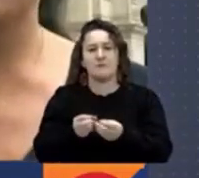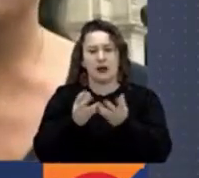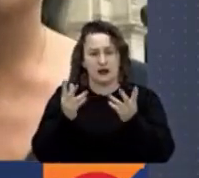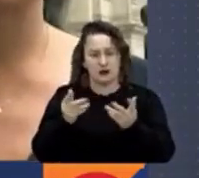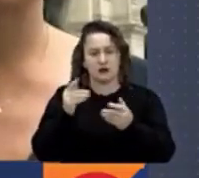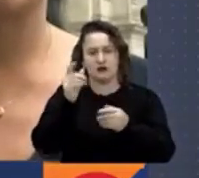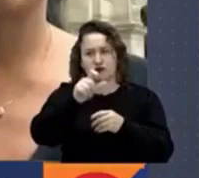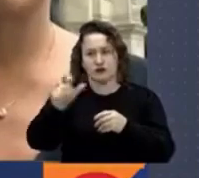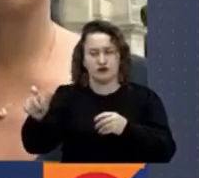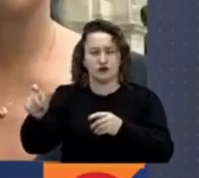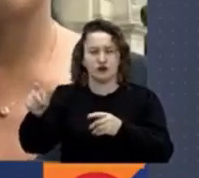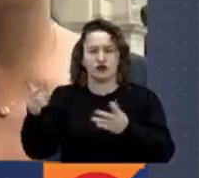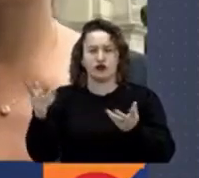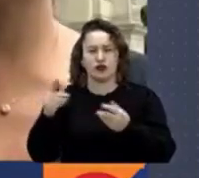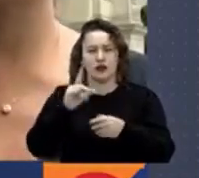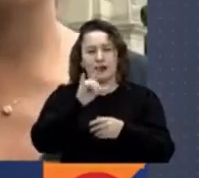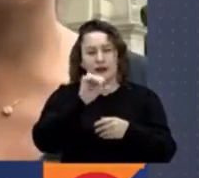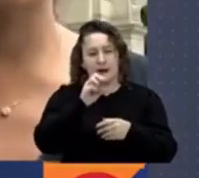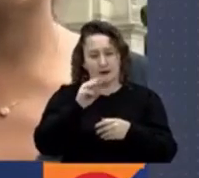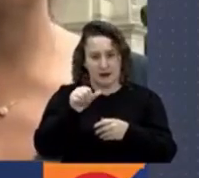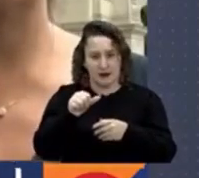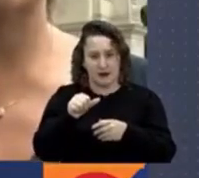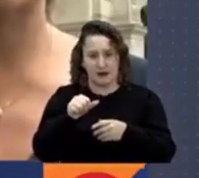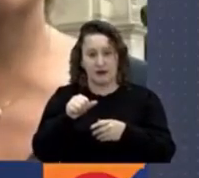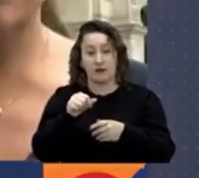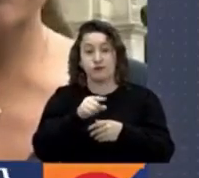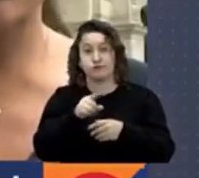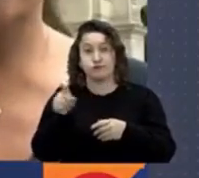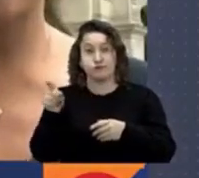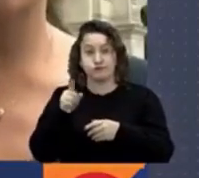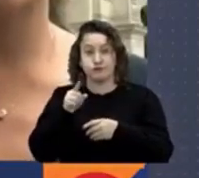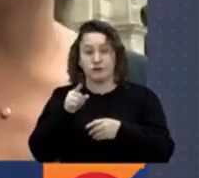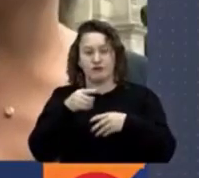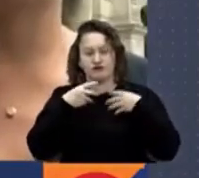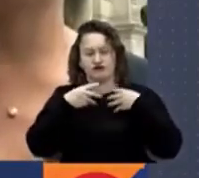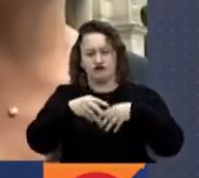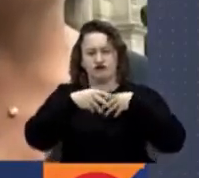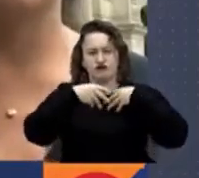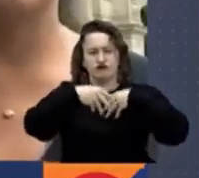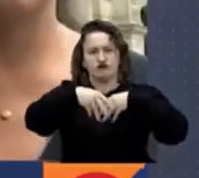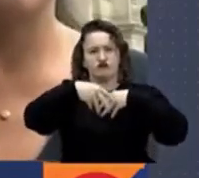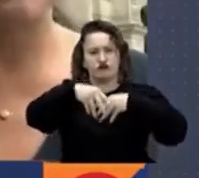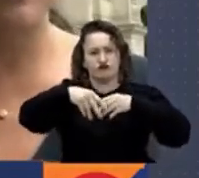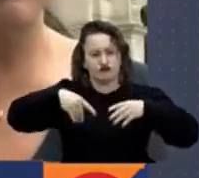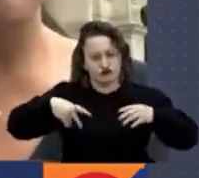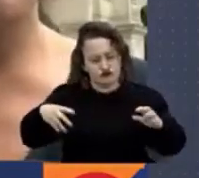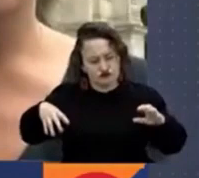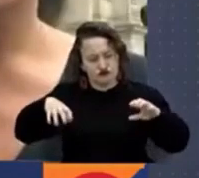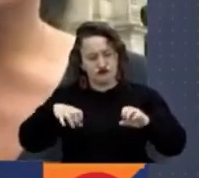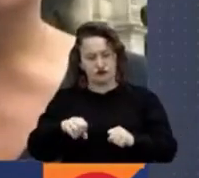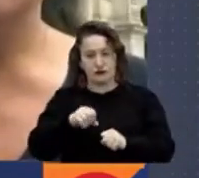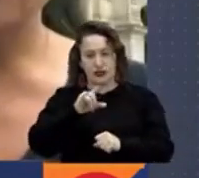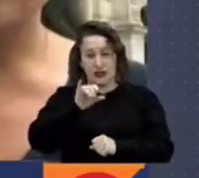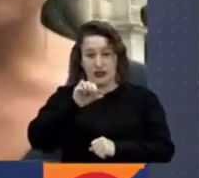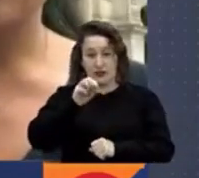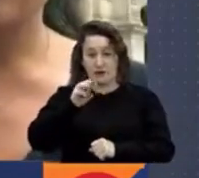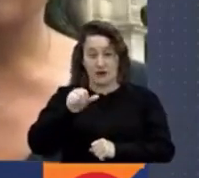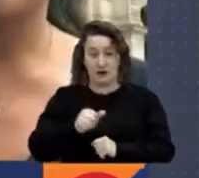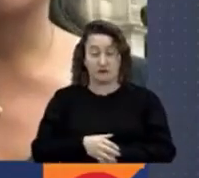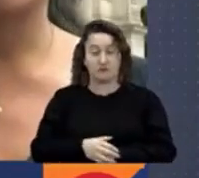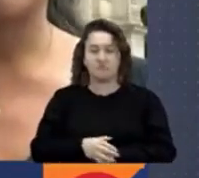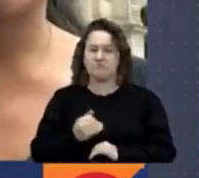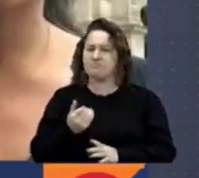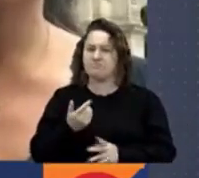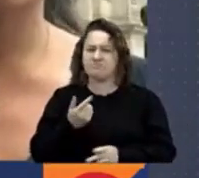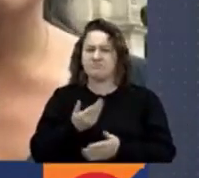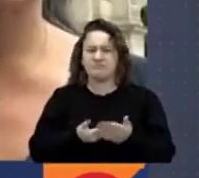hacia Lima, puesto que han denominado esta marcha como la toma de Lima. Exactamente lo que están